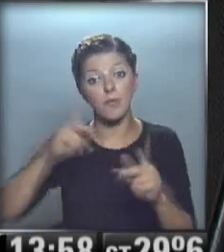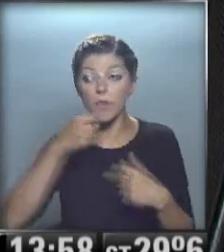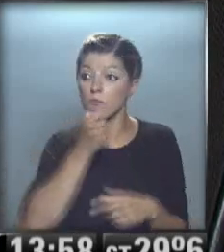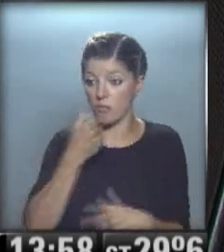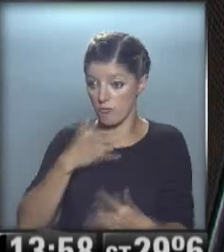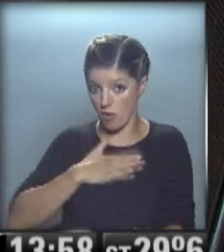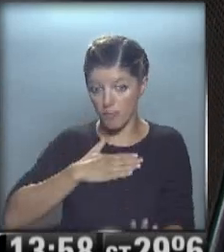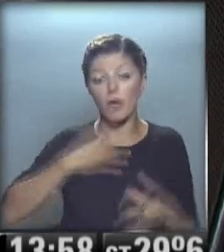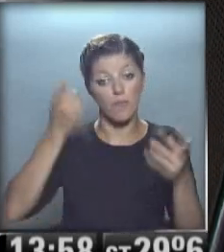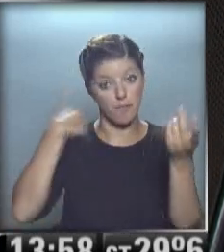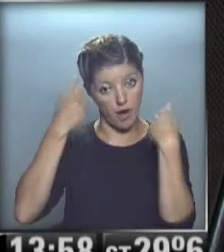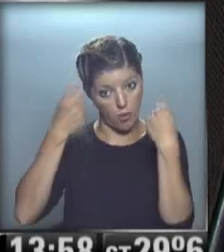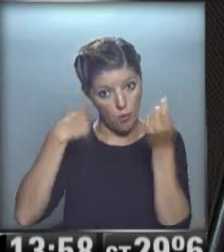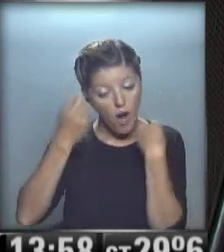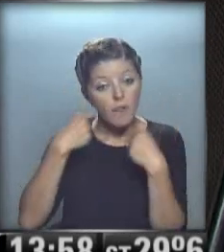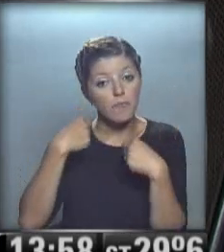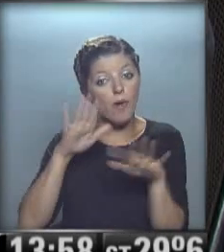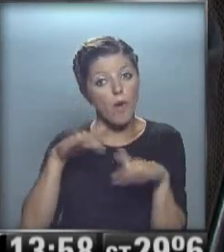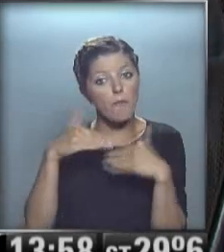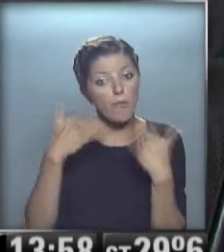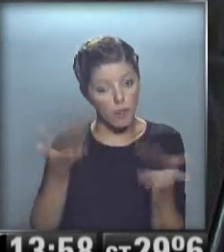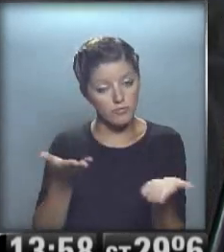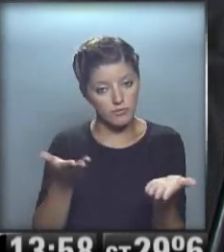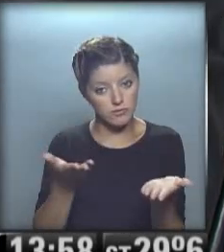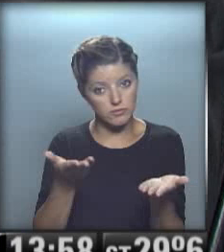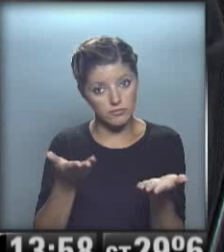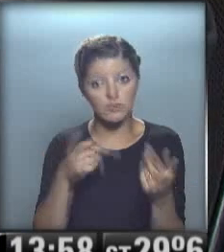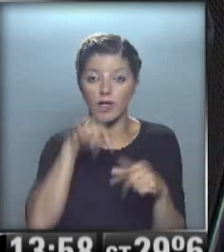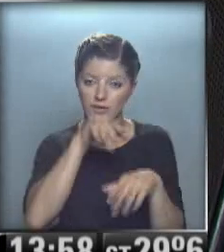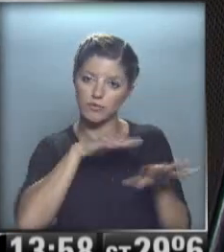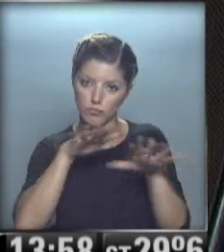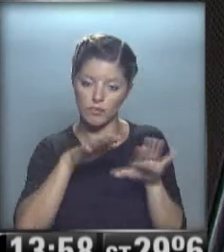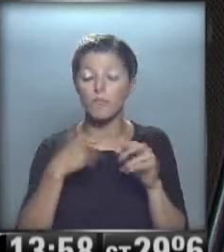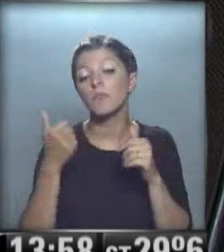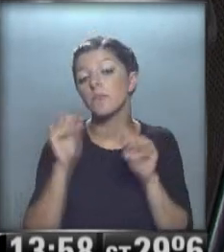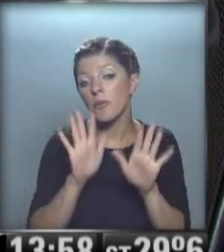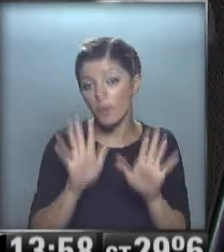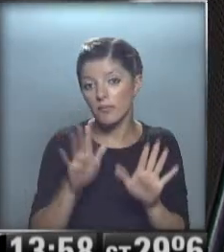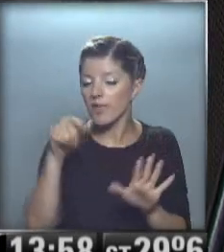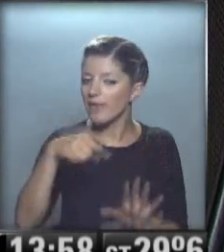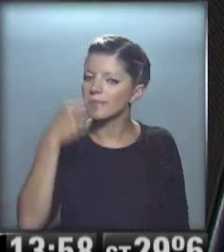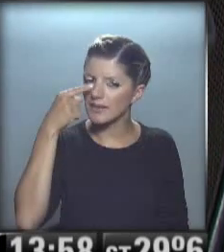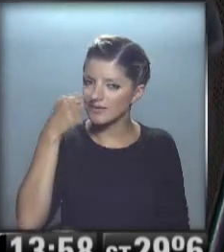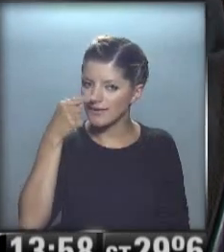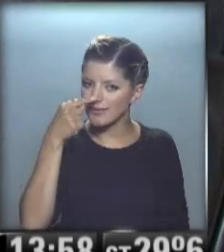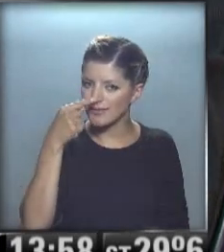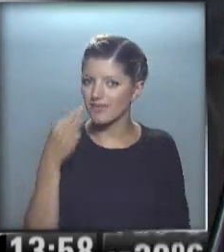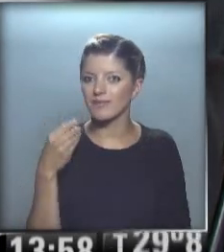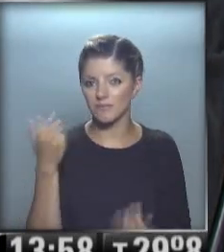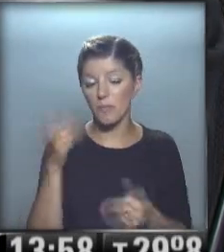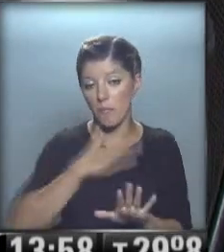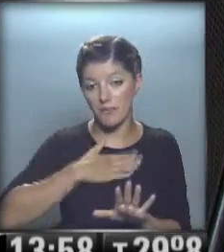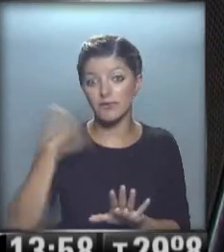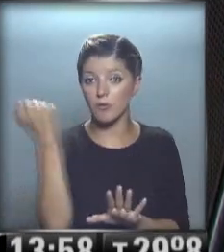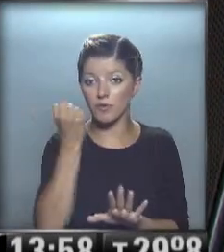que con el gobierno de Horacio Cartes, también tuvo una posición distinta en este debate. Así que es interesante, me parece que es una etapa importante